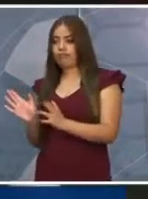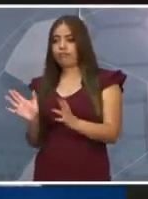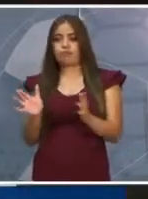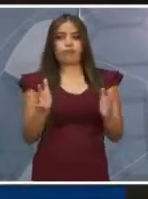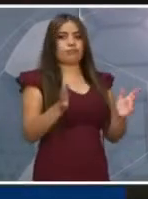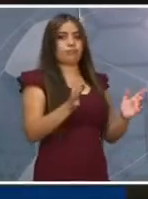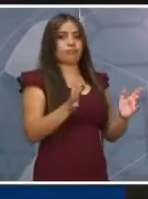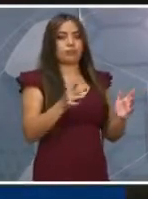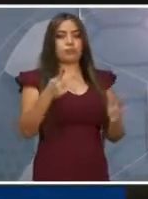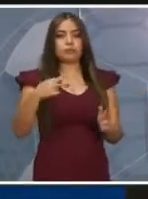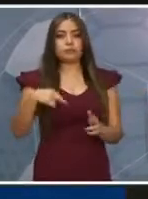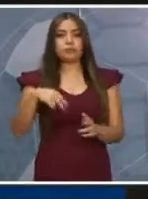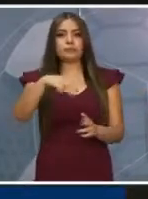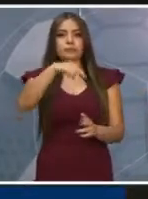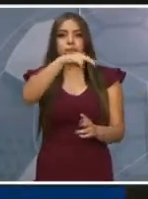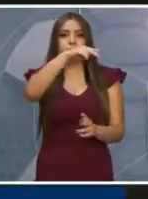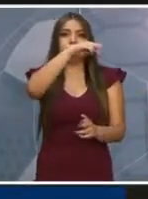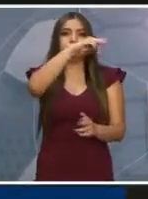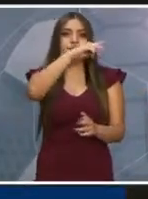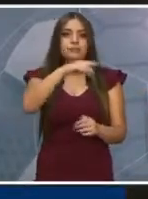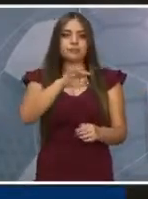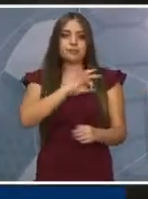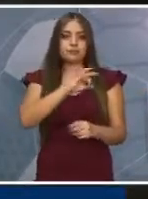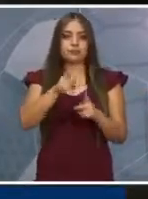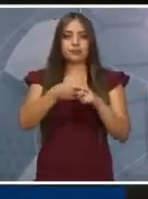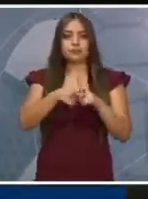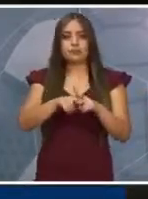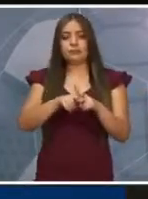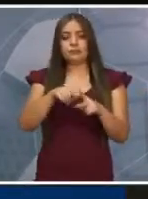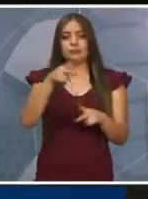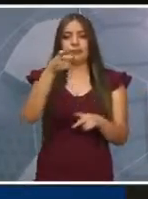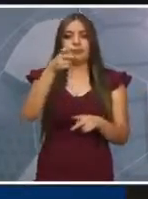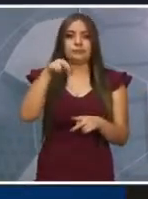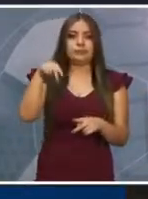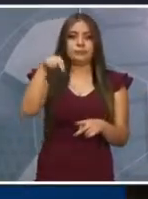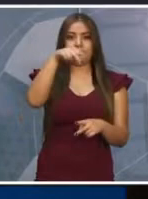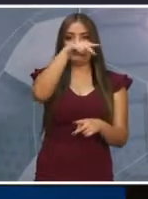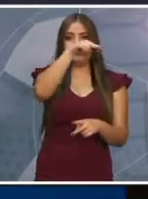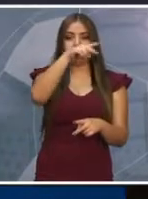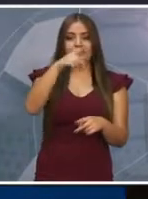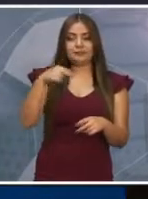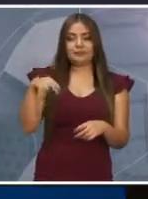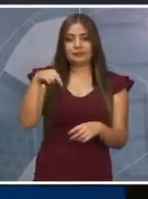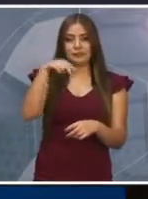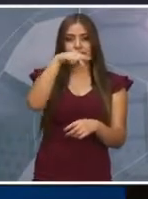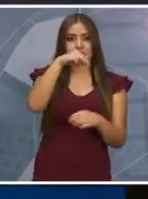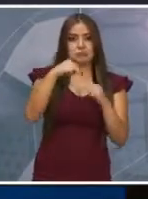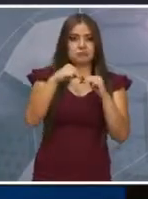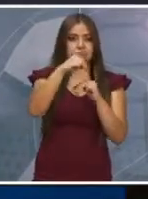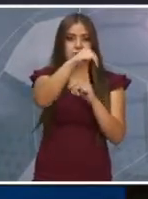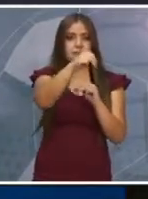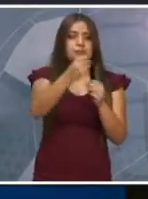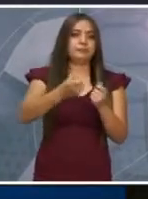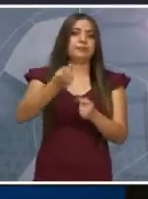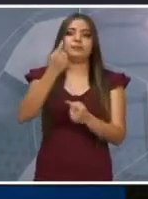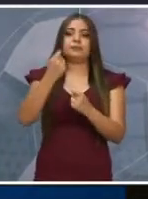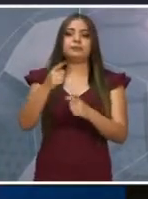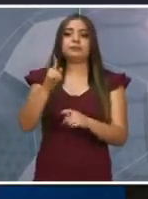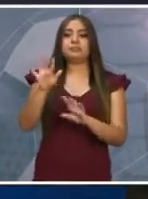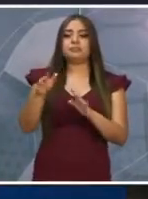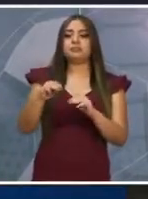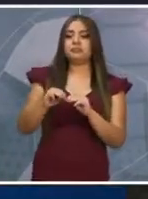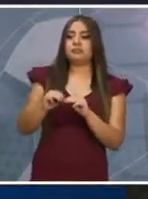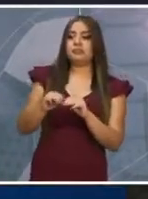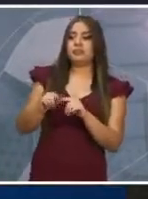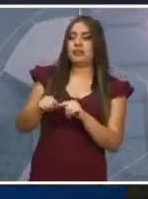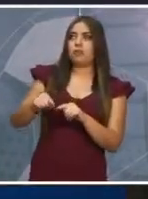esta rampa y caminamos un par de metros, pues literalmente la altura fácil sobrepasa